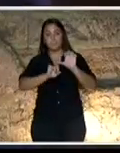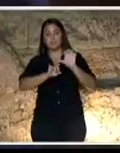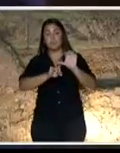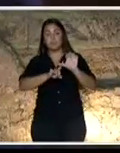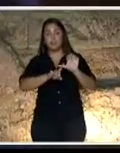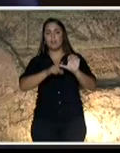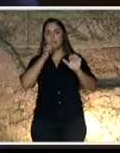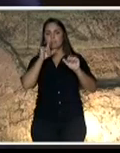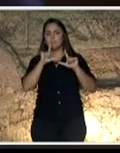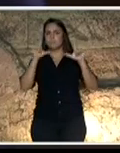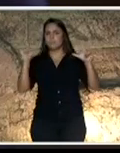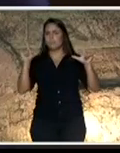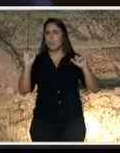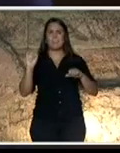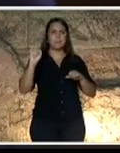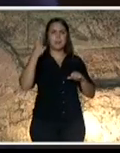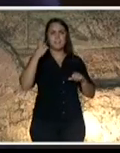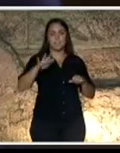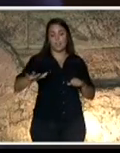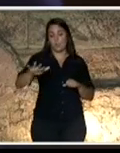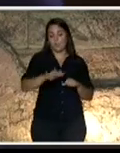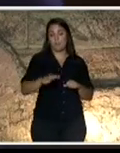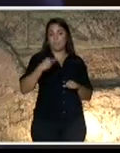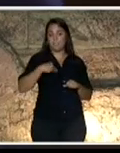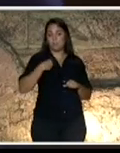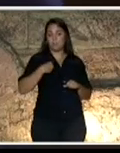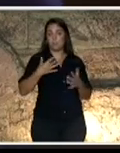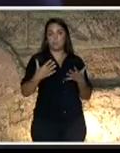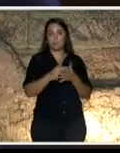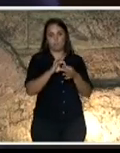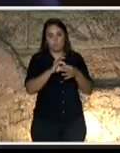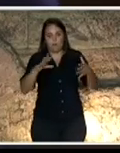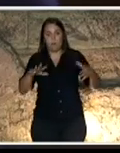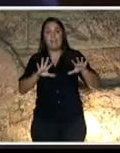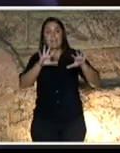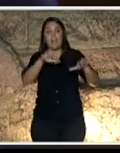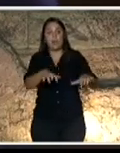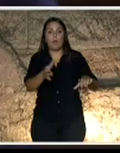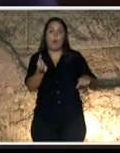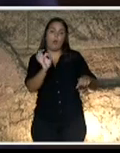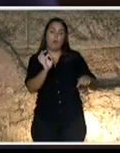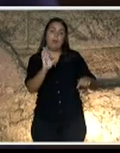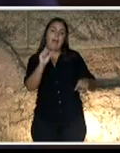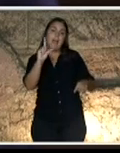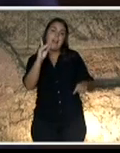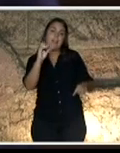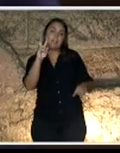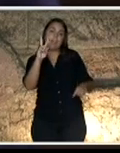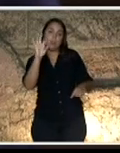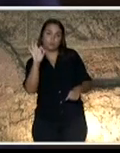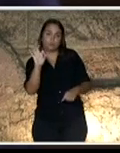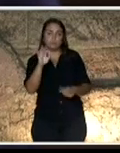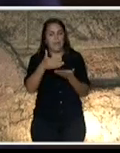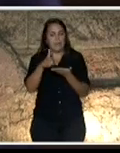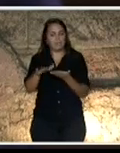la mayor protagonista de las gestas de ultramar, nada tiene que ver Castilla, León o el resto de Al-Ándalus. No